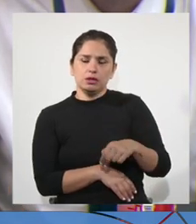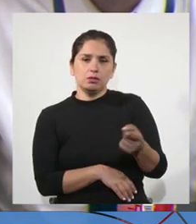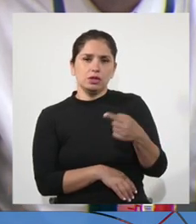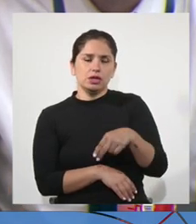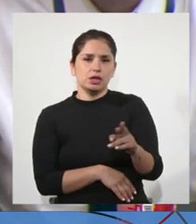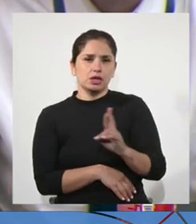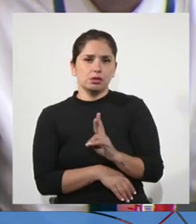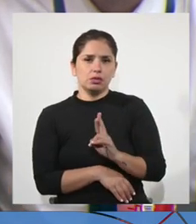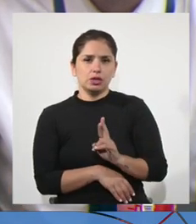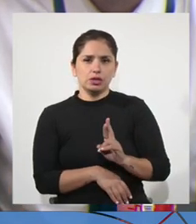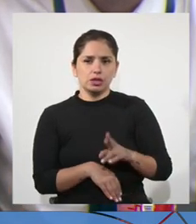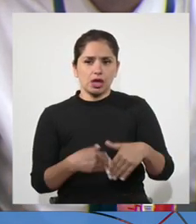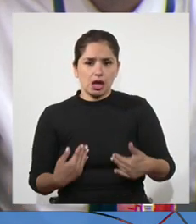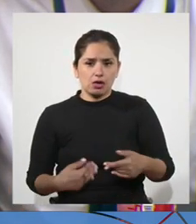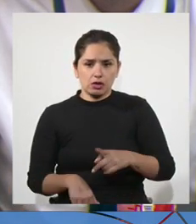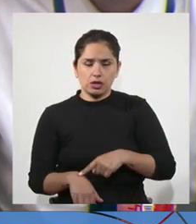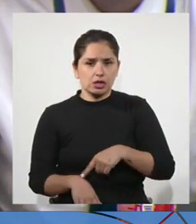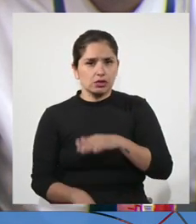respuesta en este momento, pero